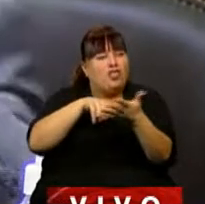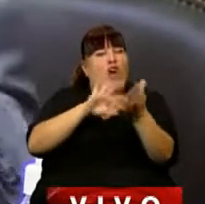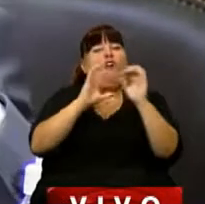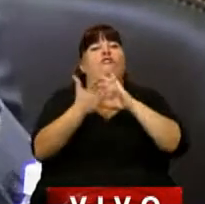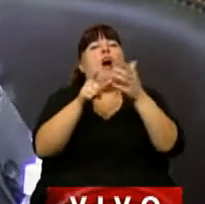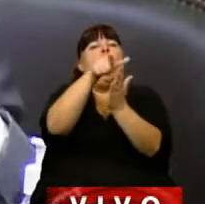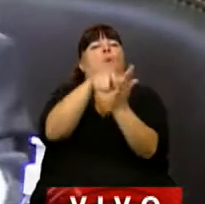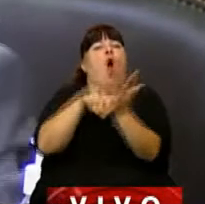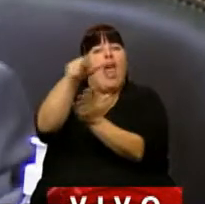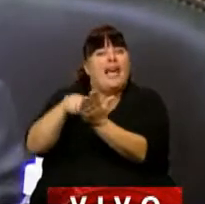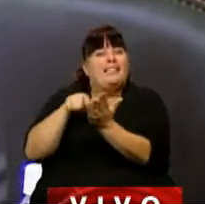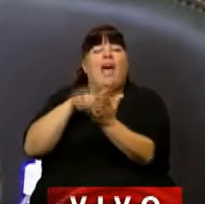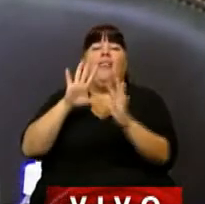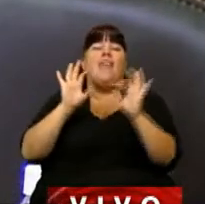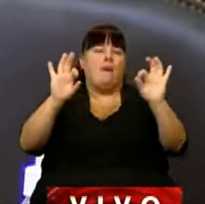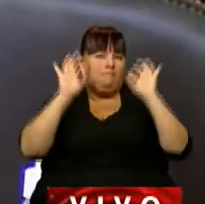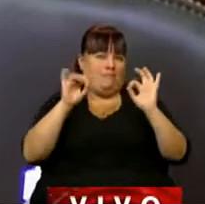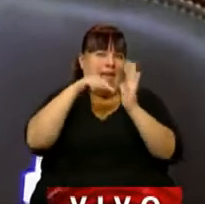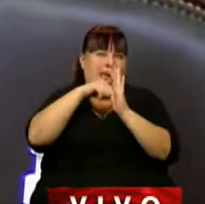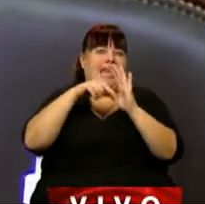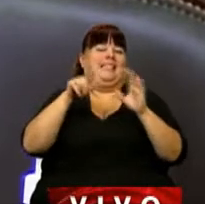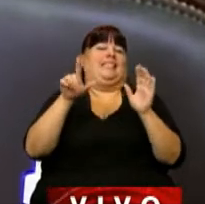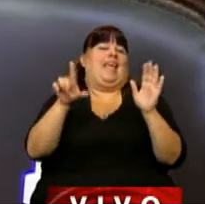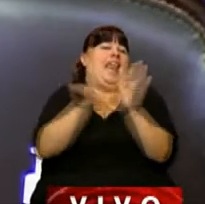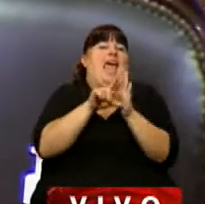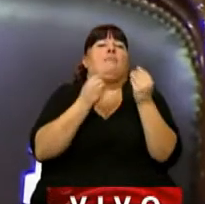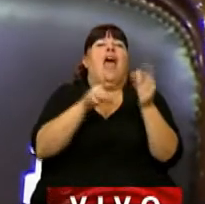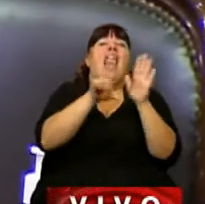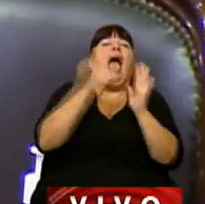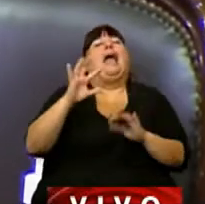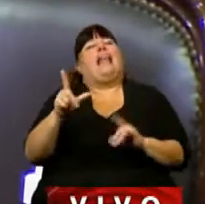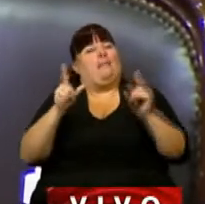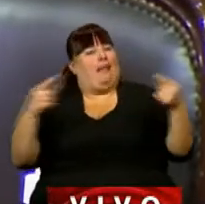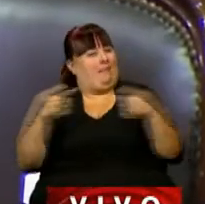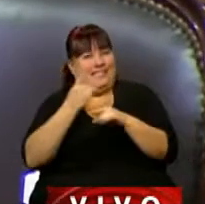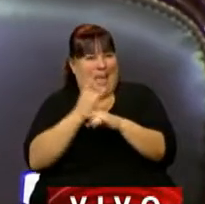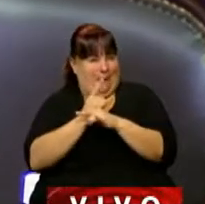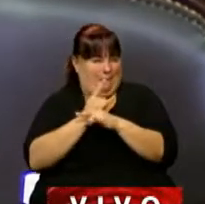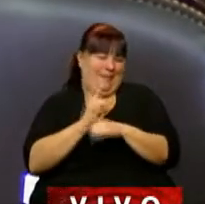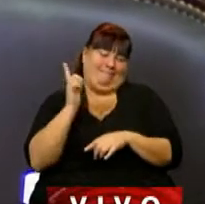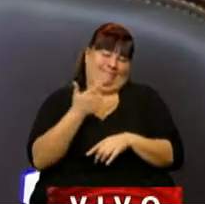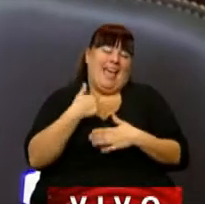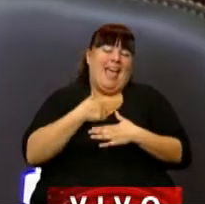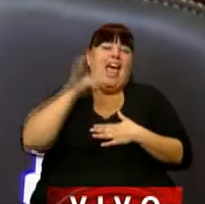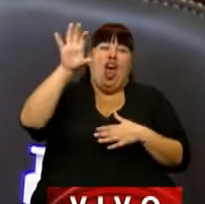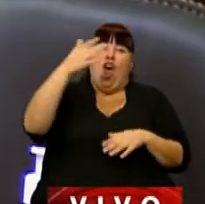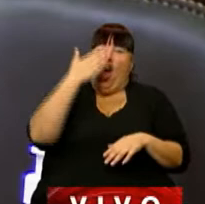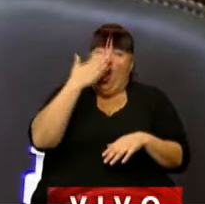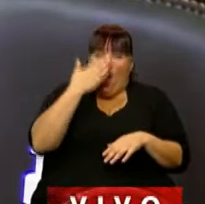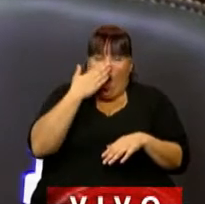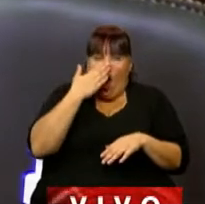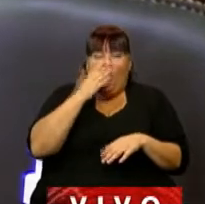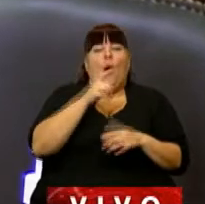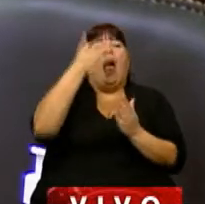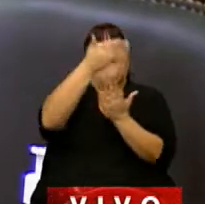de las boletas forme parte integrante del cuerpo legal. Porque echa la ley, echa la trampa. Paradójicamente, en mi querida provincia, el casillero